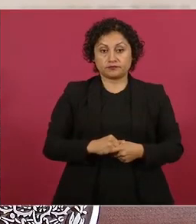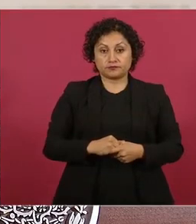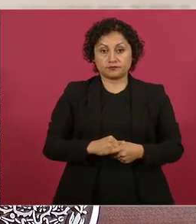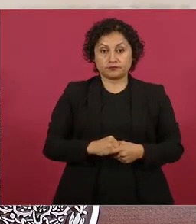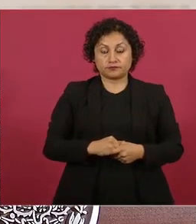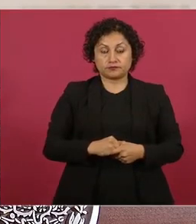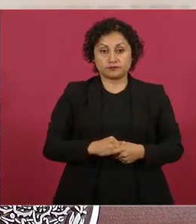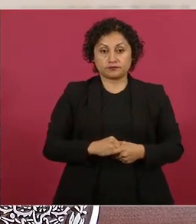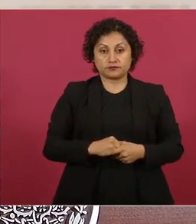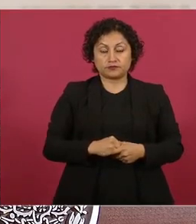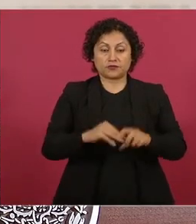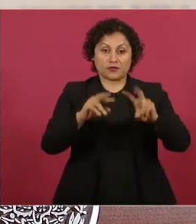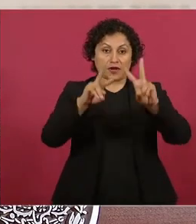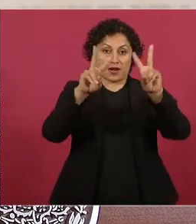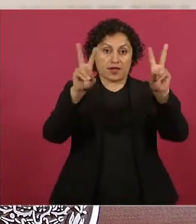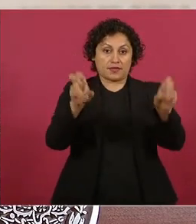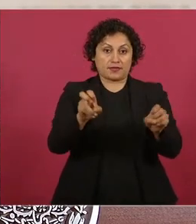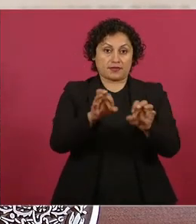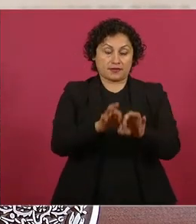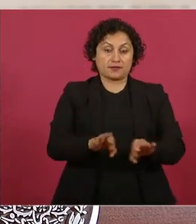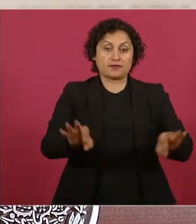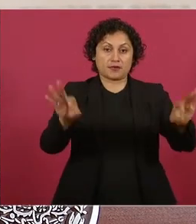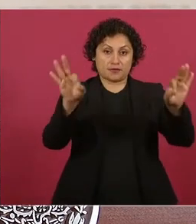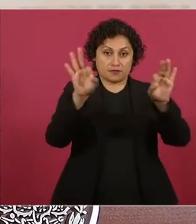cosas importantes,